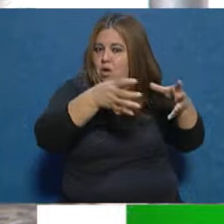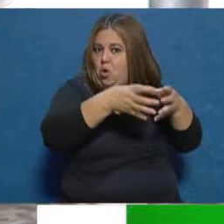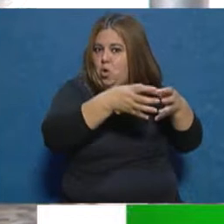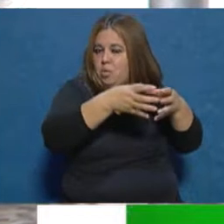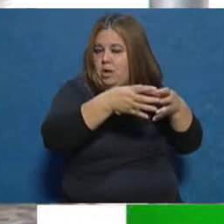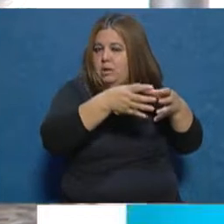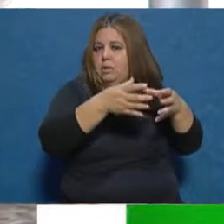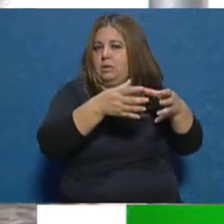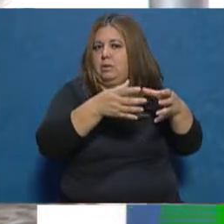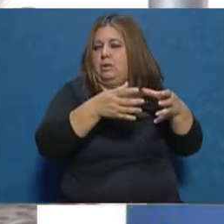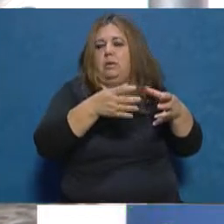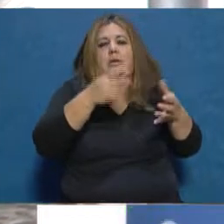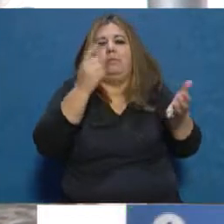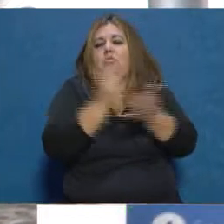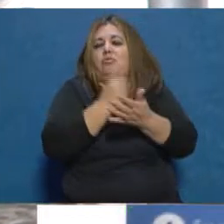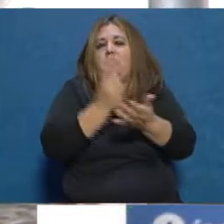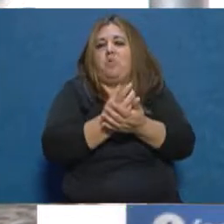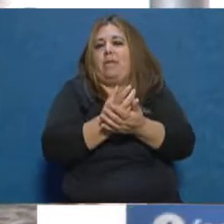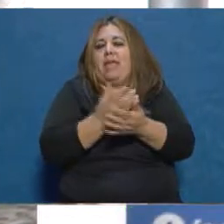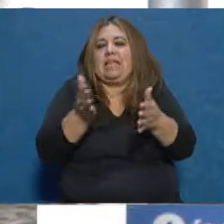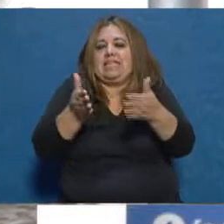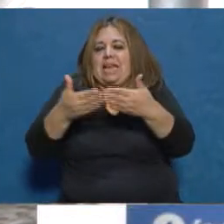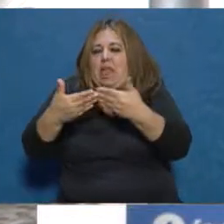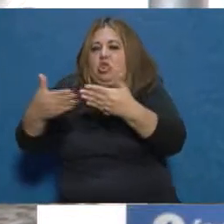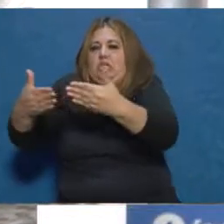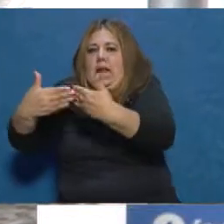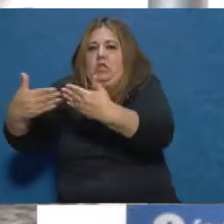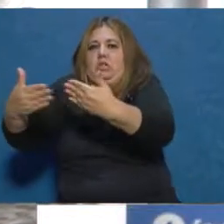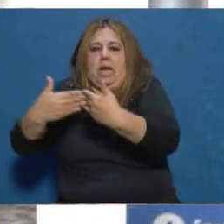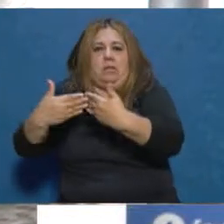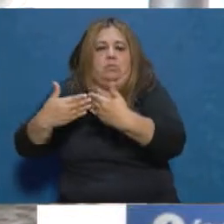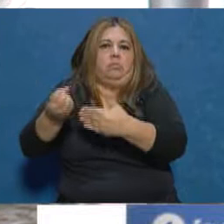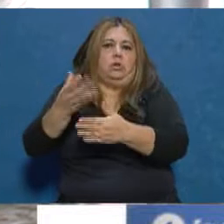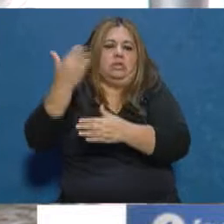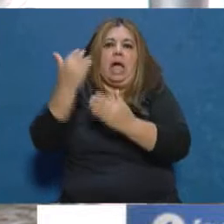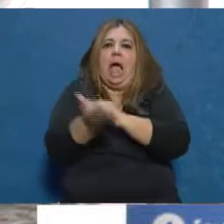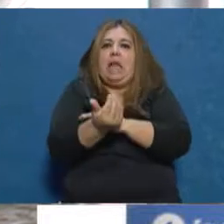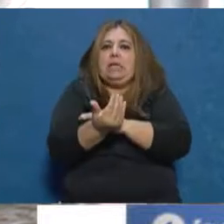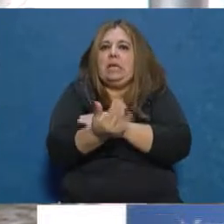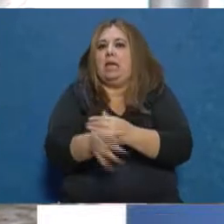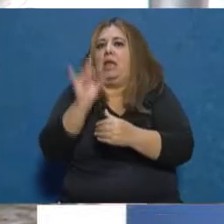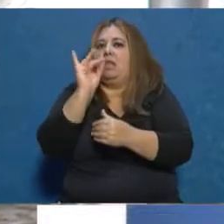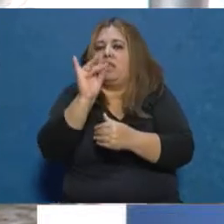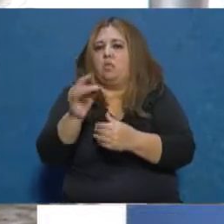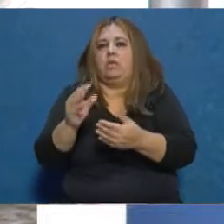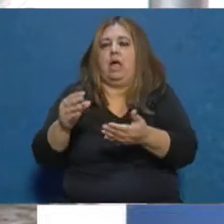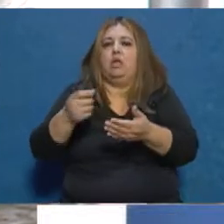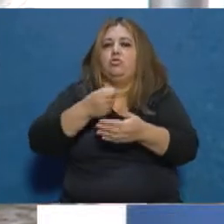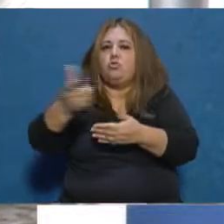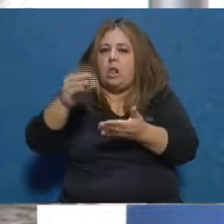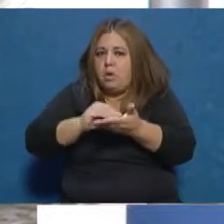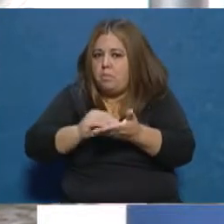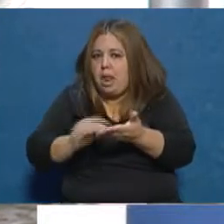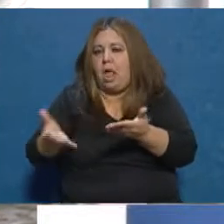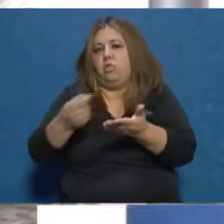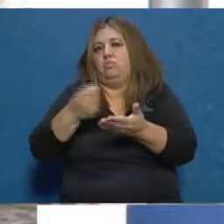situación es insostenible, tanto por las deudas que vienen acumulando de alquiler, de empleados, de